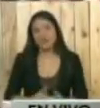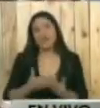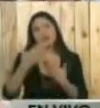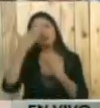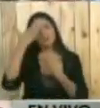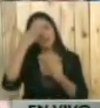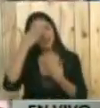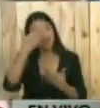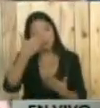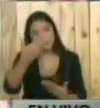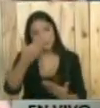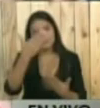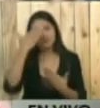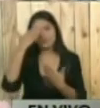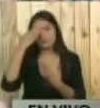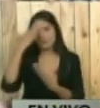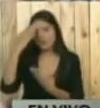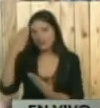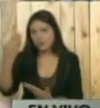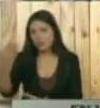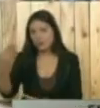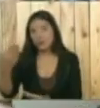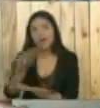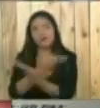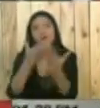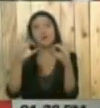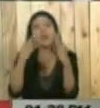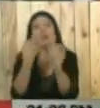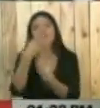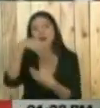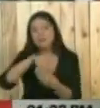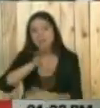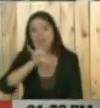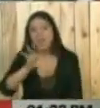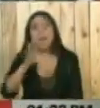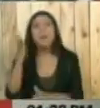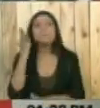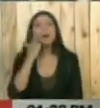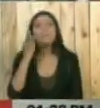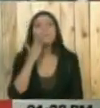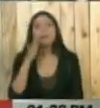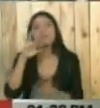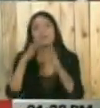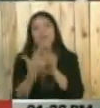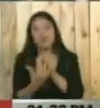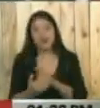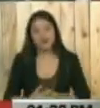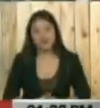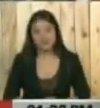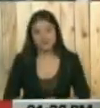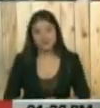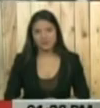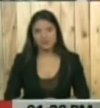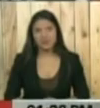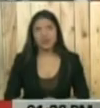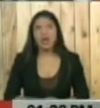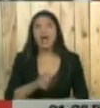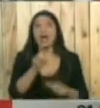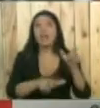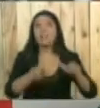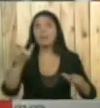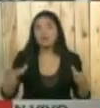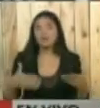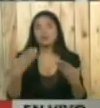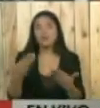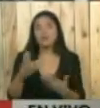Saludos a los hogares de la patria y madres del barrio aquí presentes. A los compañeros del Gran